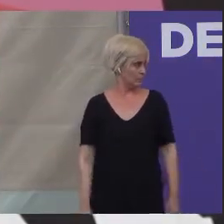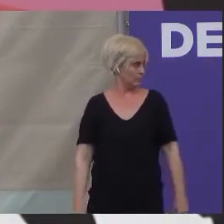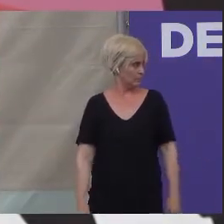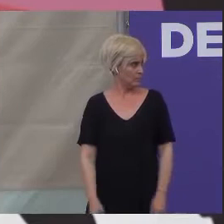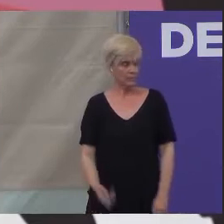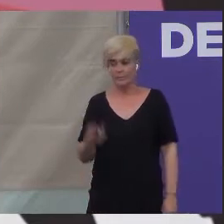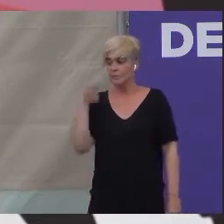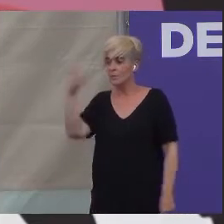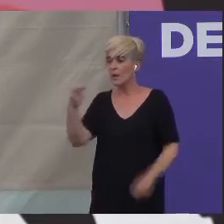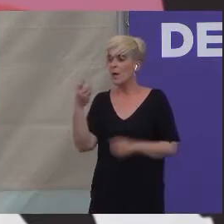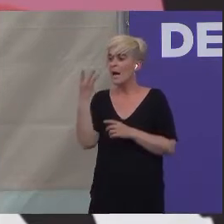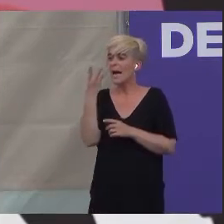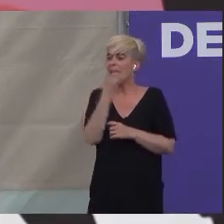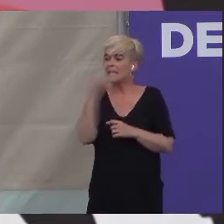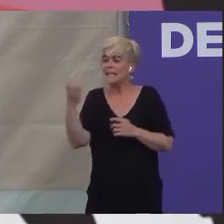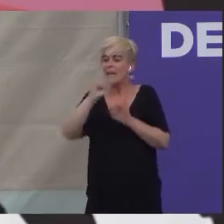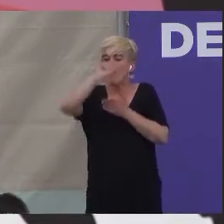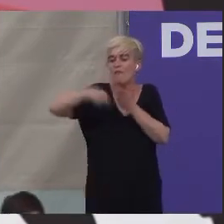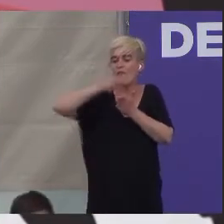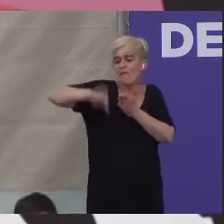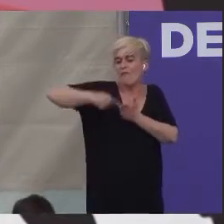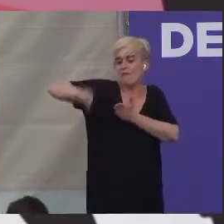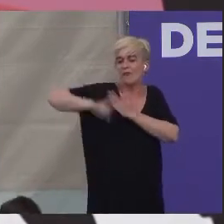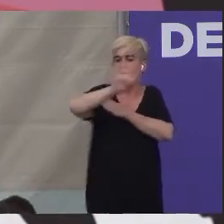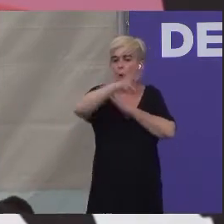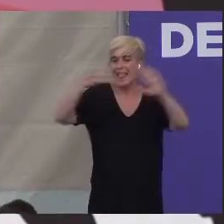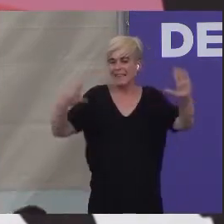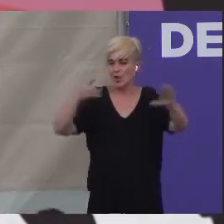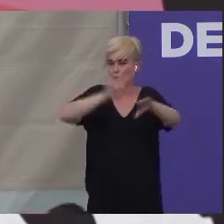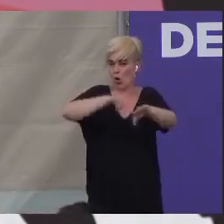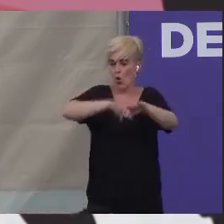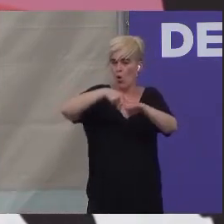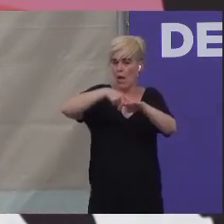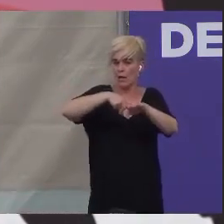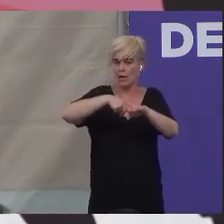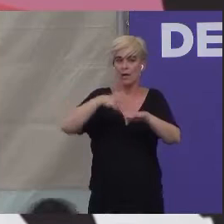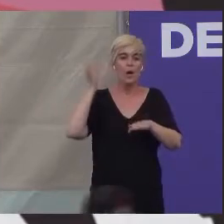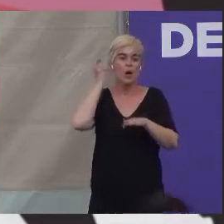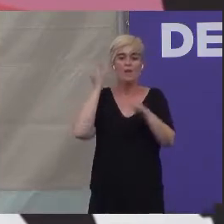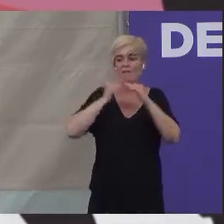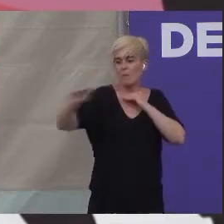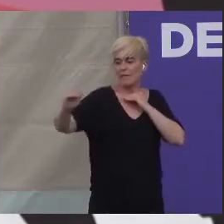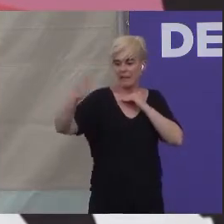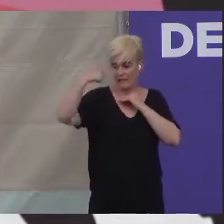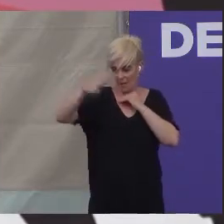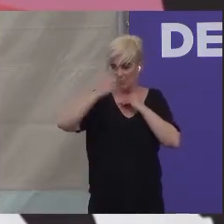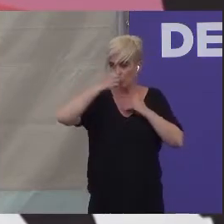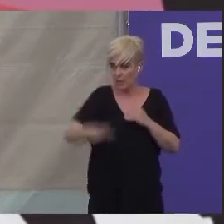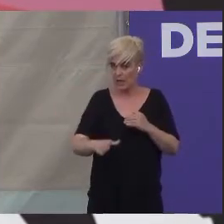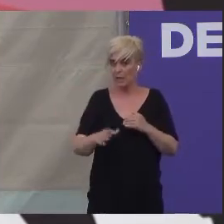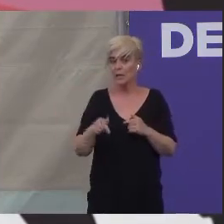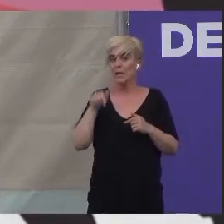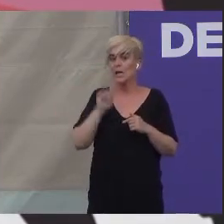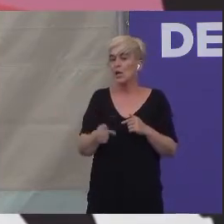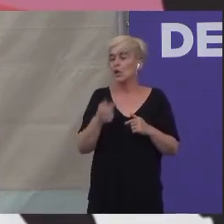y recogió 300 firmas en 48 horas. Las feministas lo sabemos bien. Lo que no